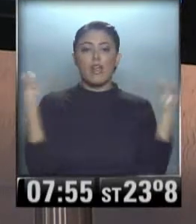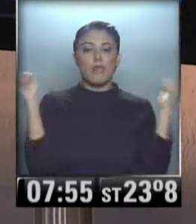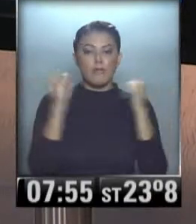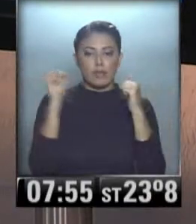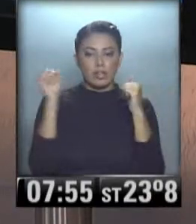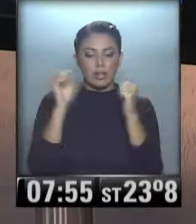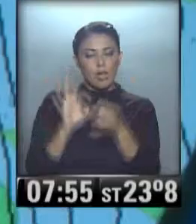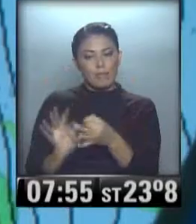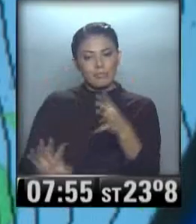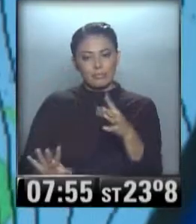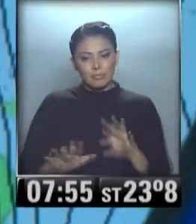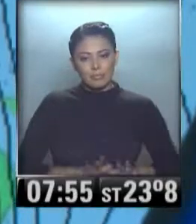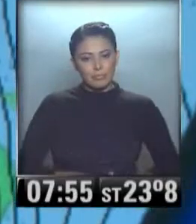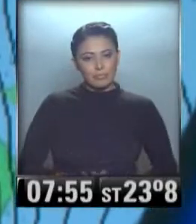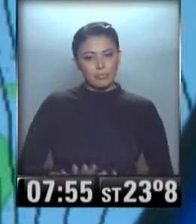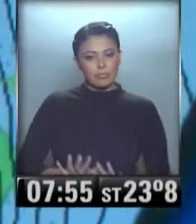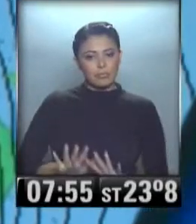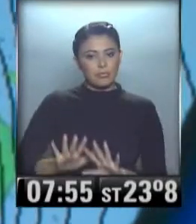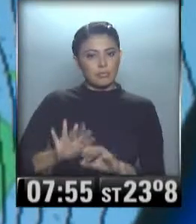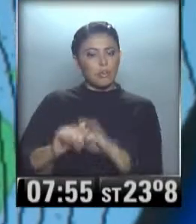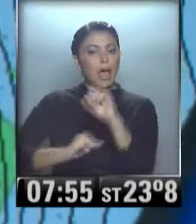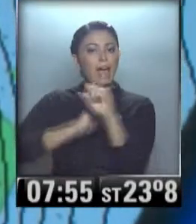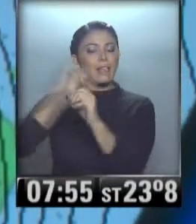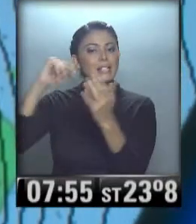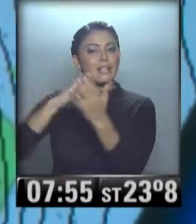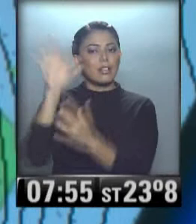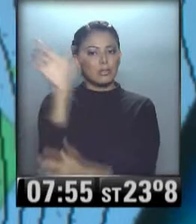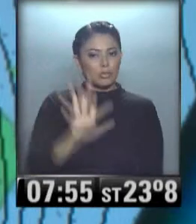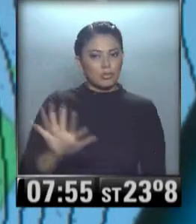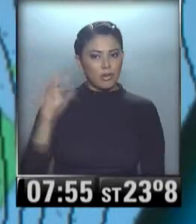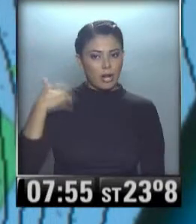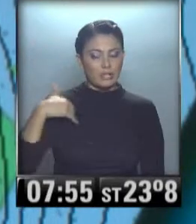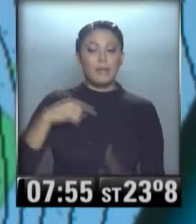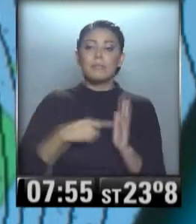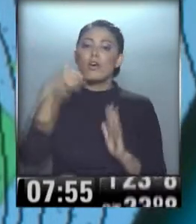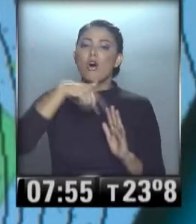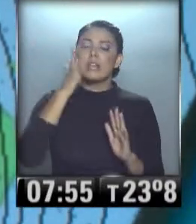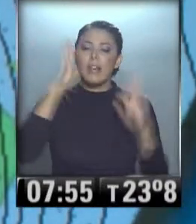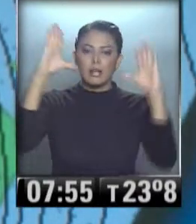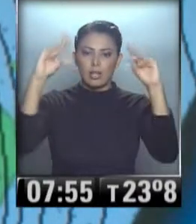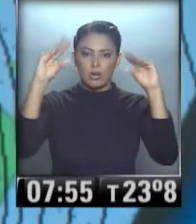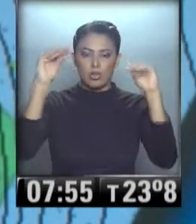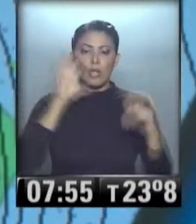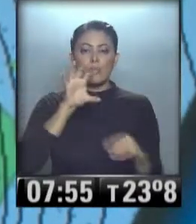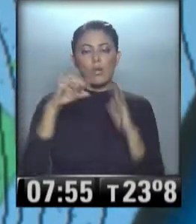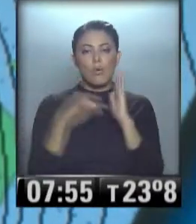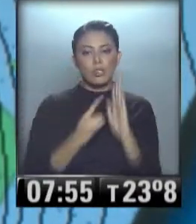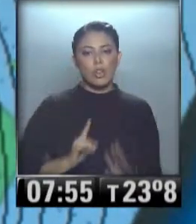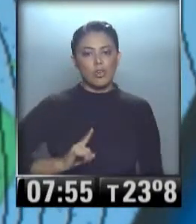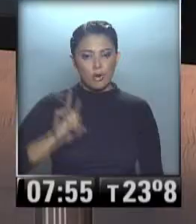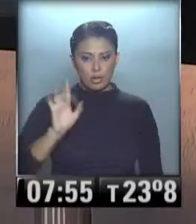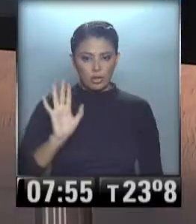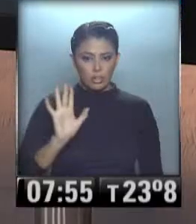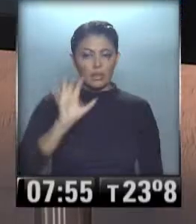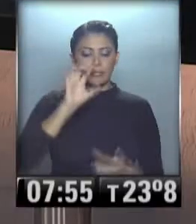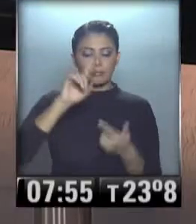a ir entrando lentamente a la zona central del país, pero durante esta tarde, esta noche, en el norte de la provincia de Buenos Aires,